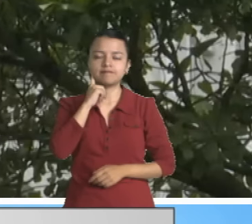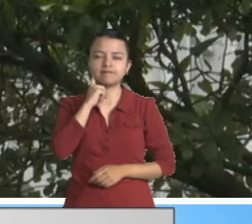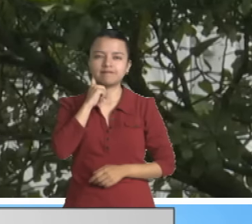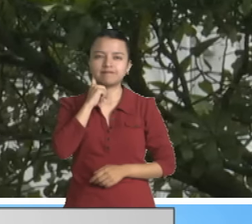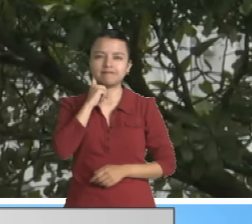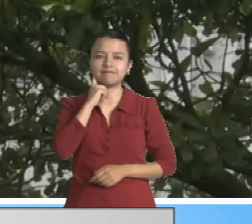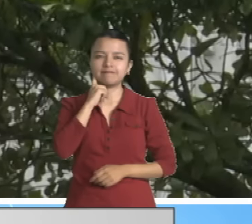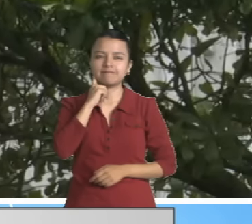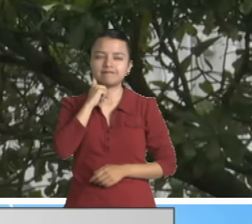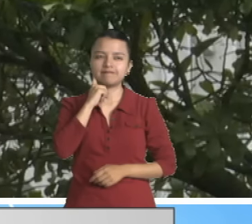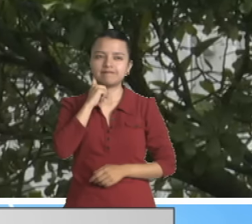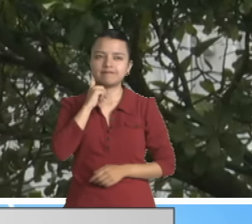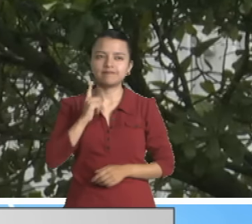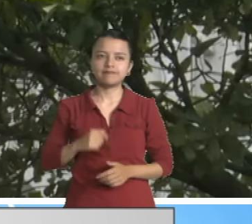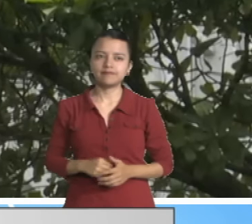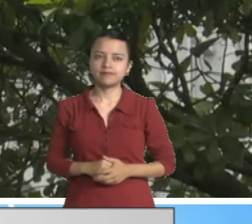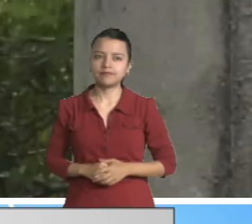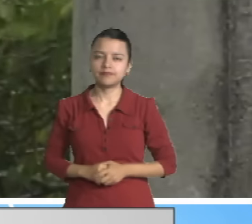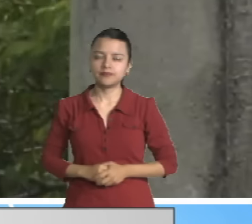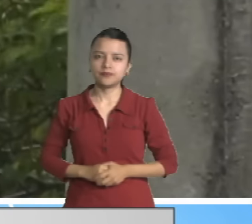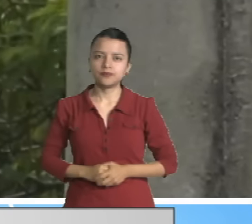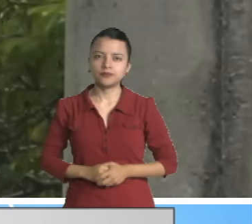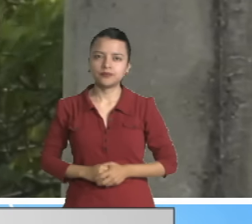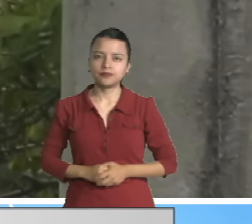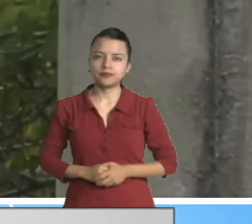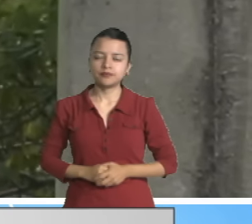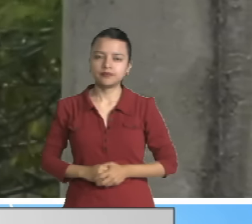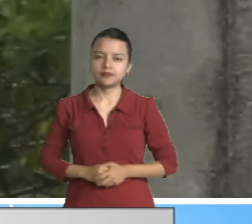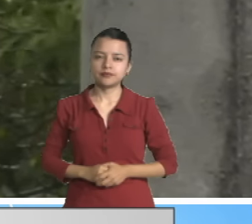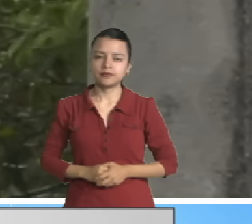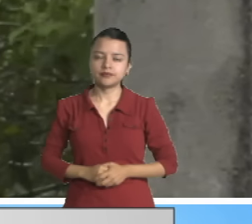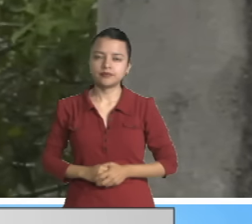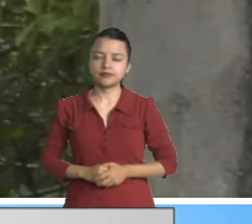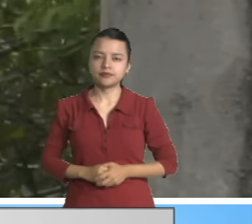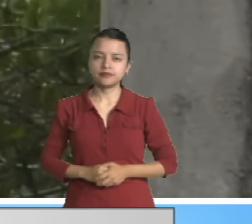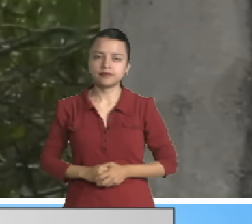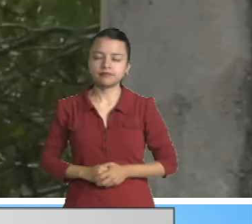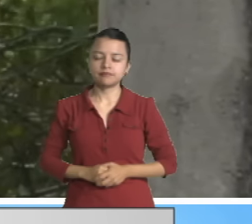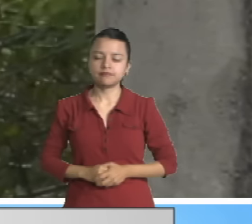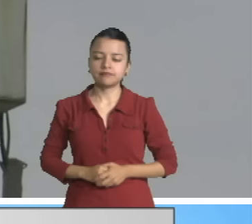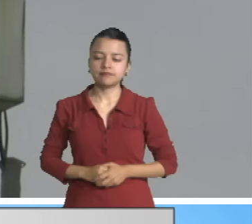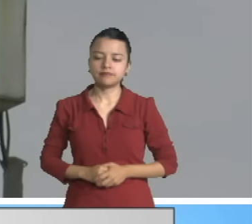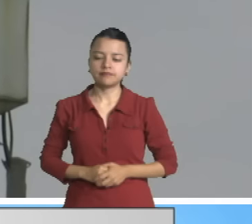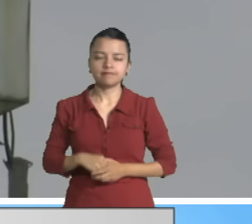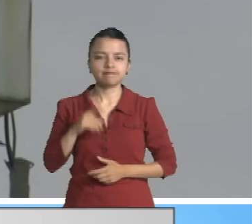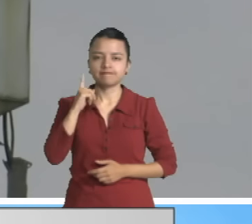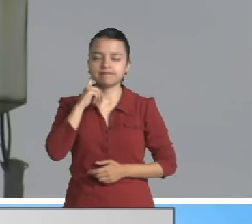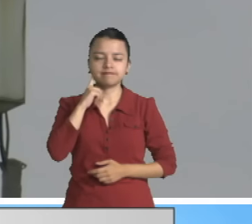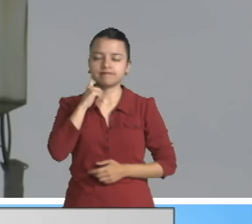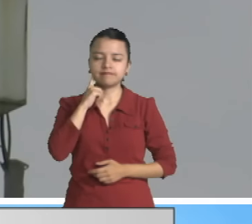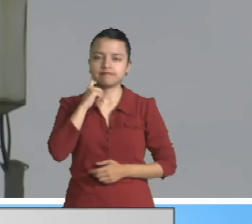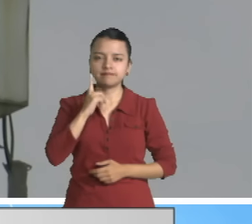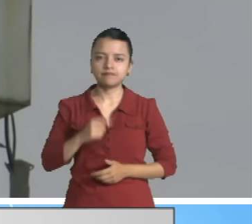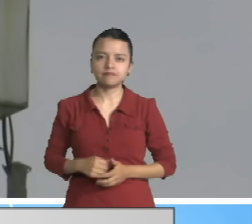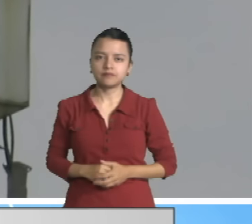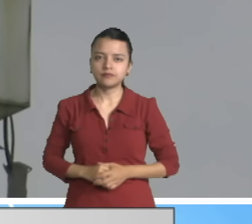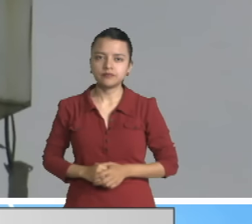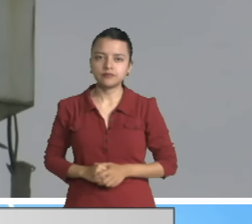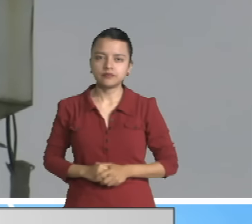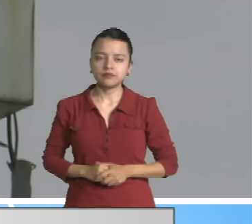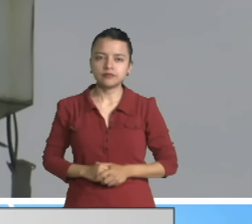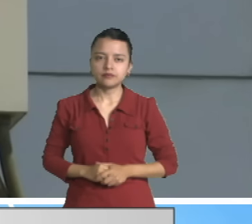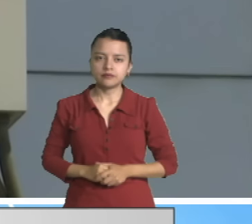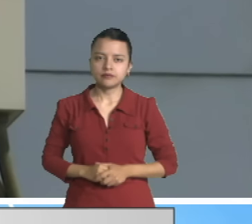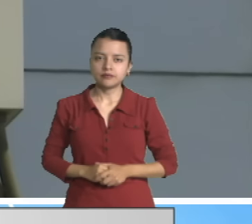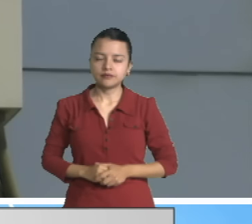El tipo de fallas que encuentran las cámaras en su funcionamiento ordinario son energización, conectividad, traslado de las infraestructuras